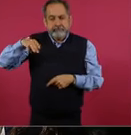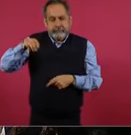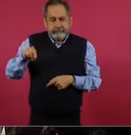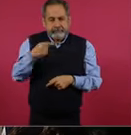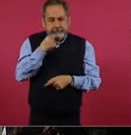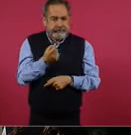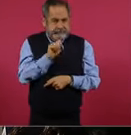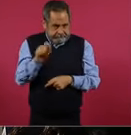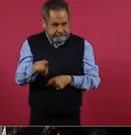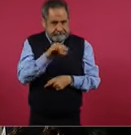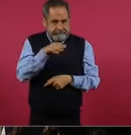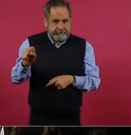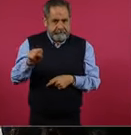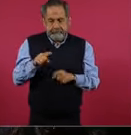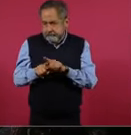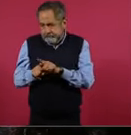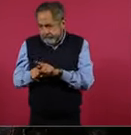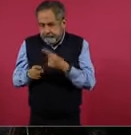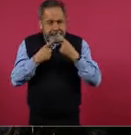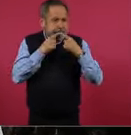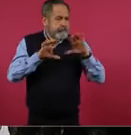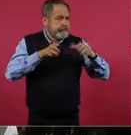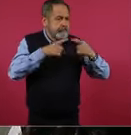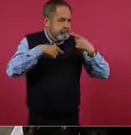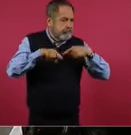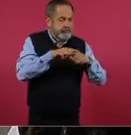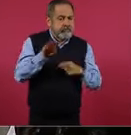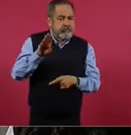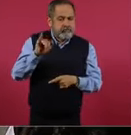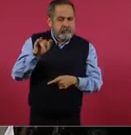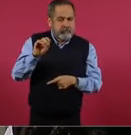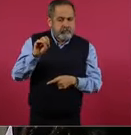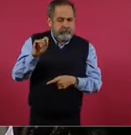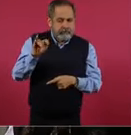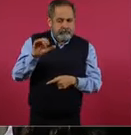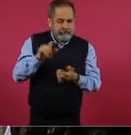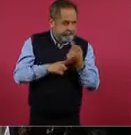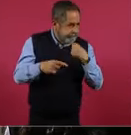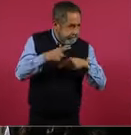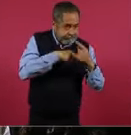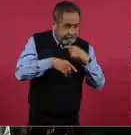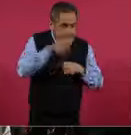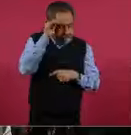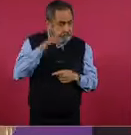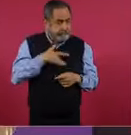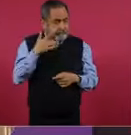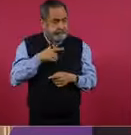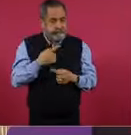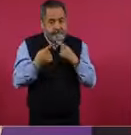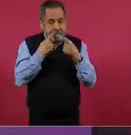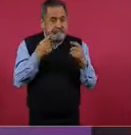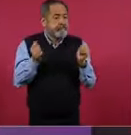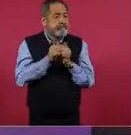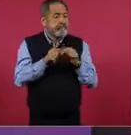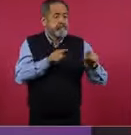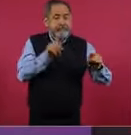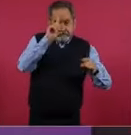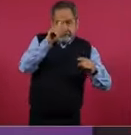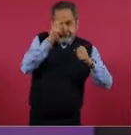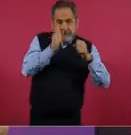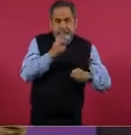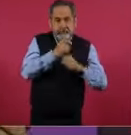por el Seguro Social, se sesiona en el Comité de Bioética para exponer el caso y se trabaja justo con el Consejo de Salubridad General,